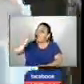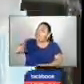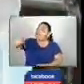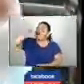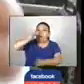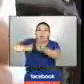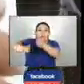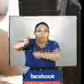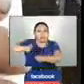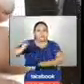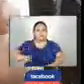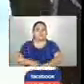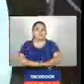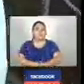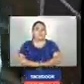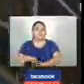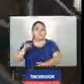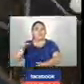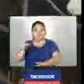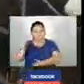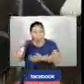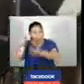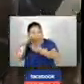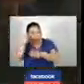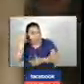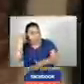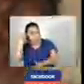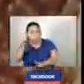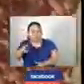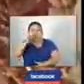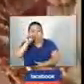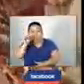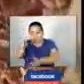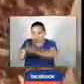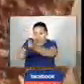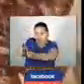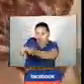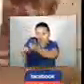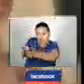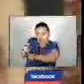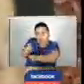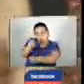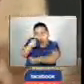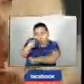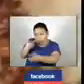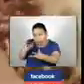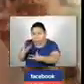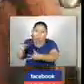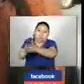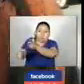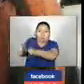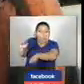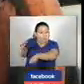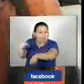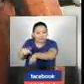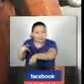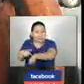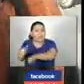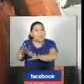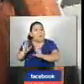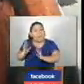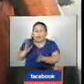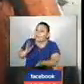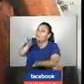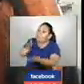leche. Este líquido blanco que se obtiene en el lugar cuando usted lo pide, es decir,